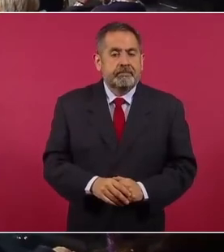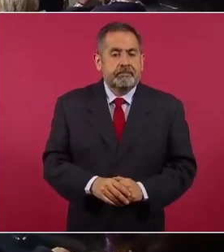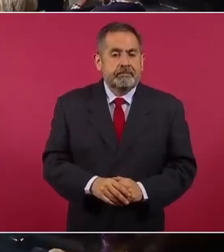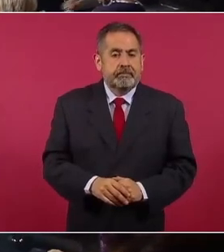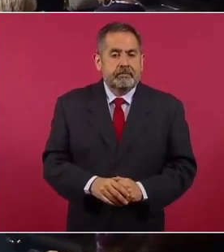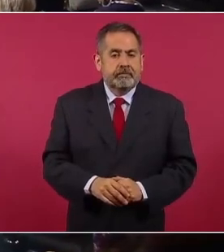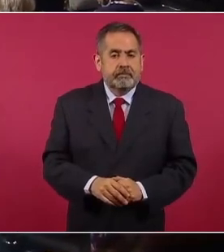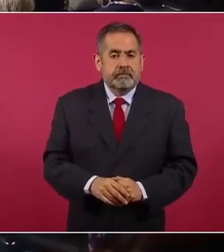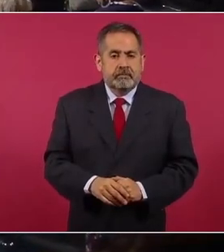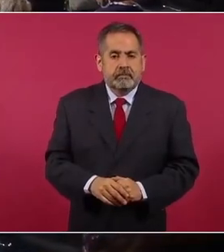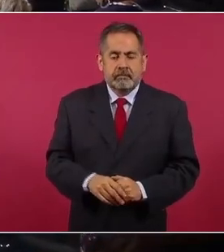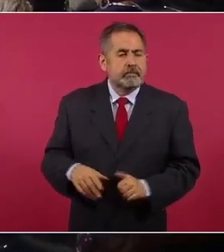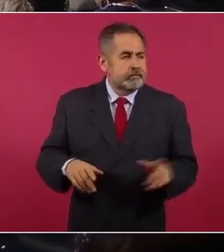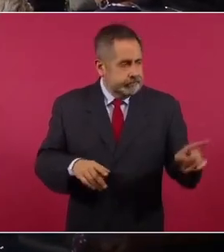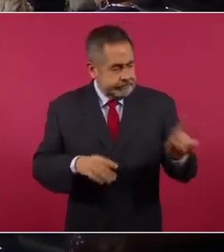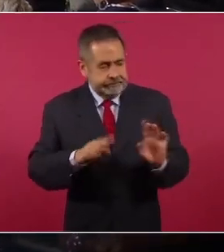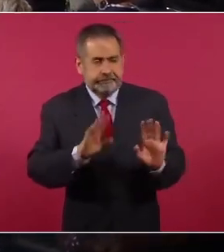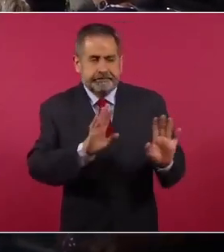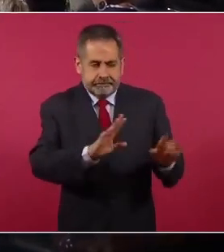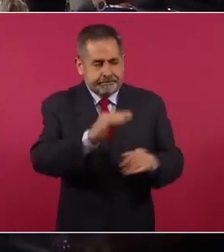¿Por qué no lo piensa